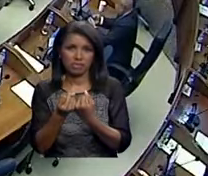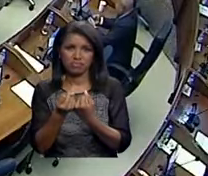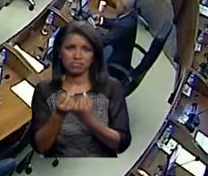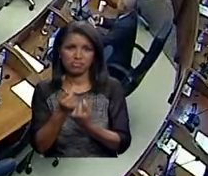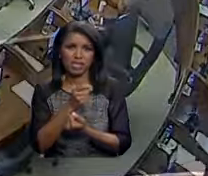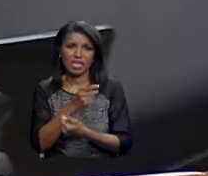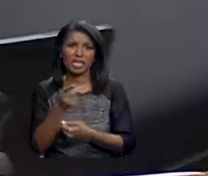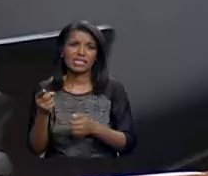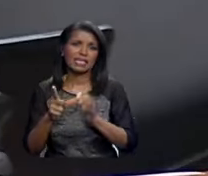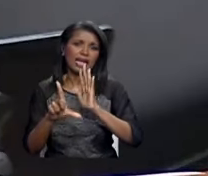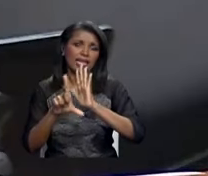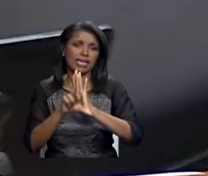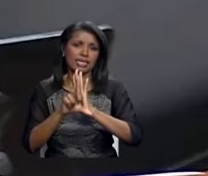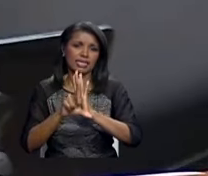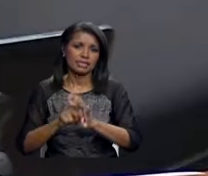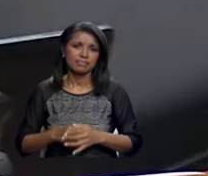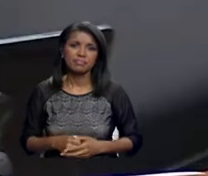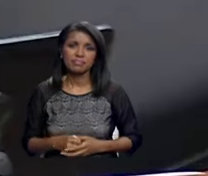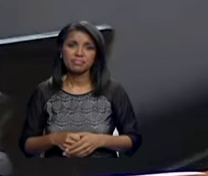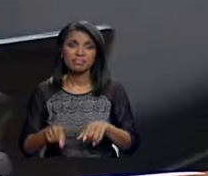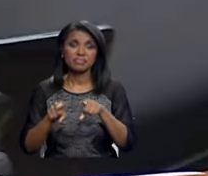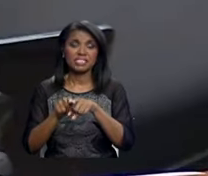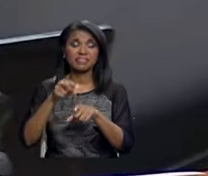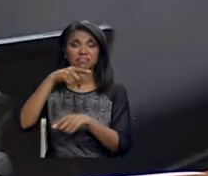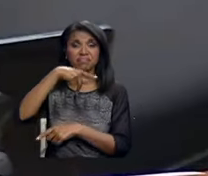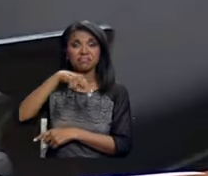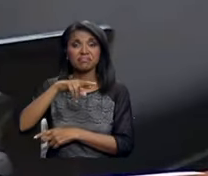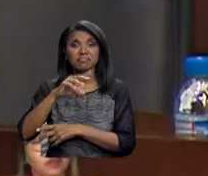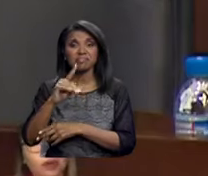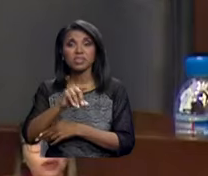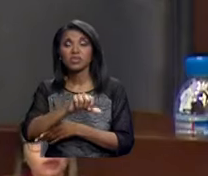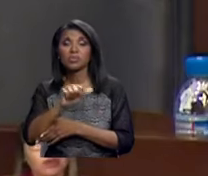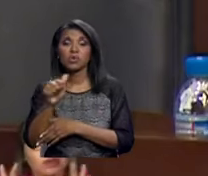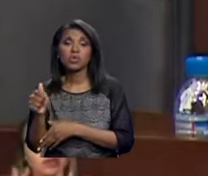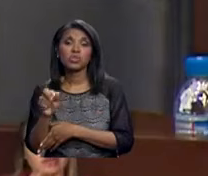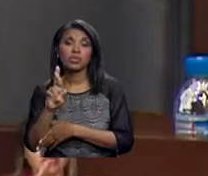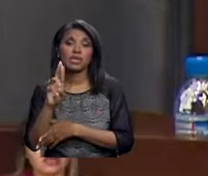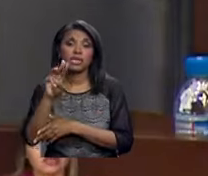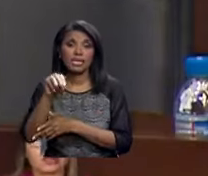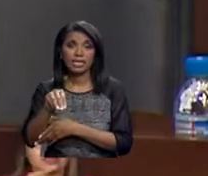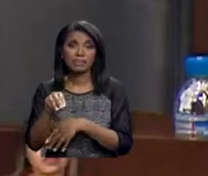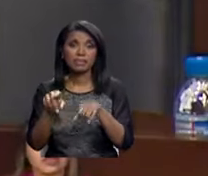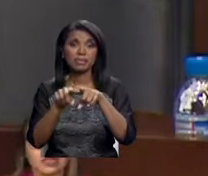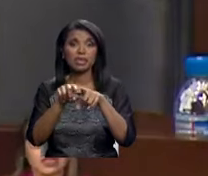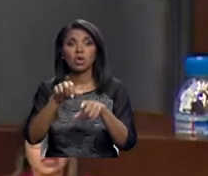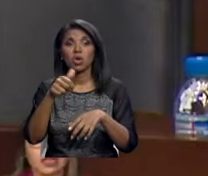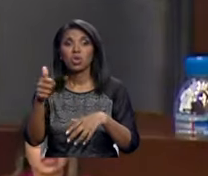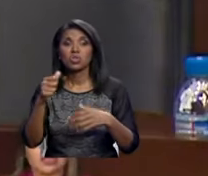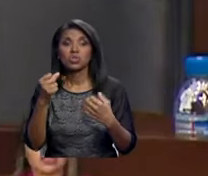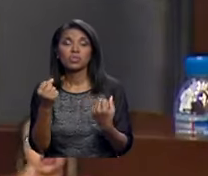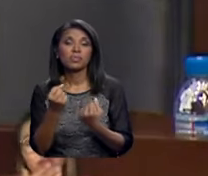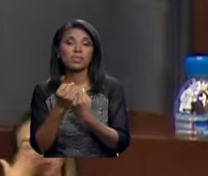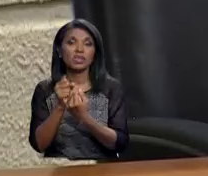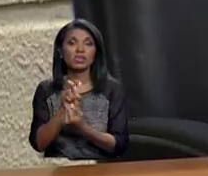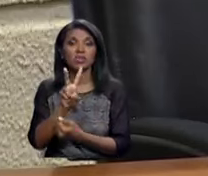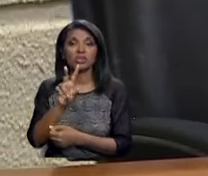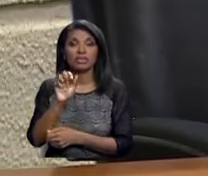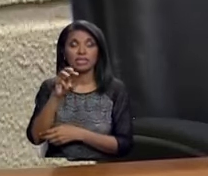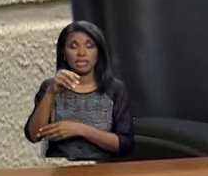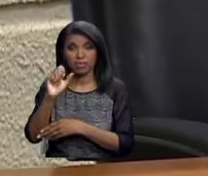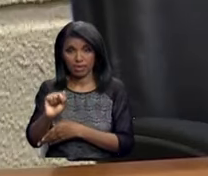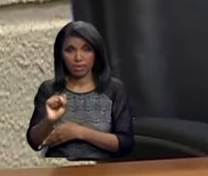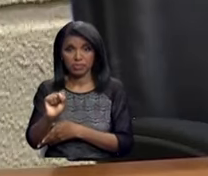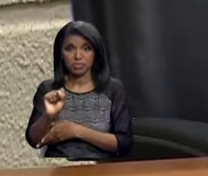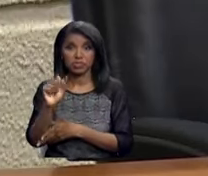la Comisión de Economía y Finanzas, tanto del PRD como de RM, y los votos a favor de la bancada de Vamos. Y